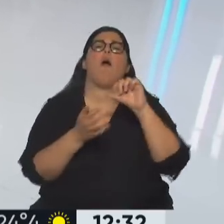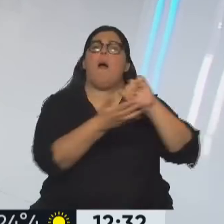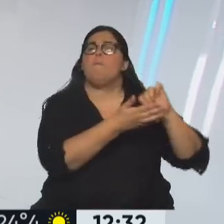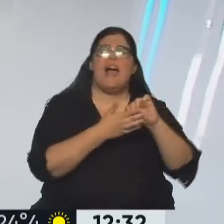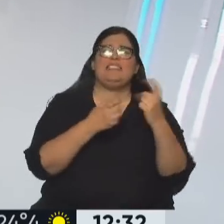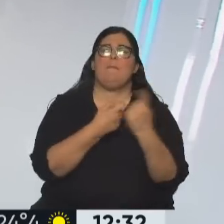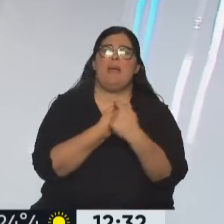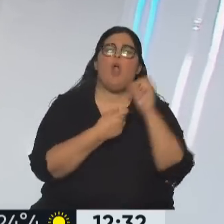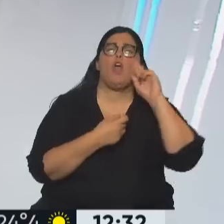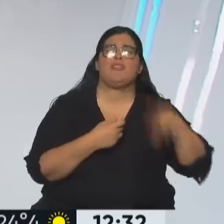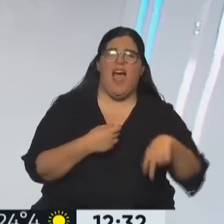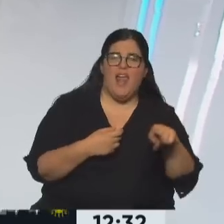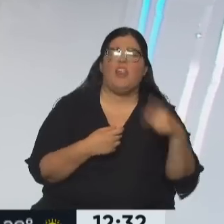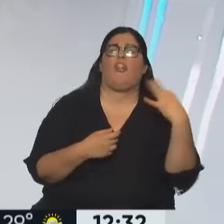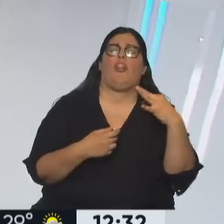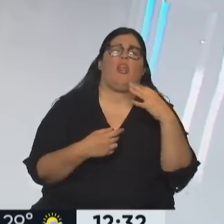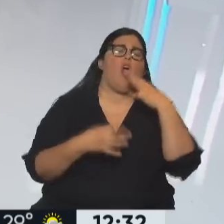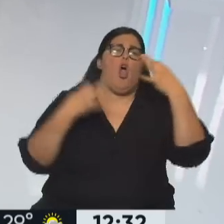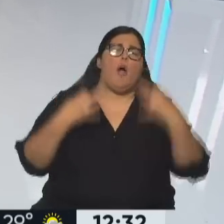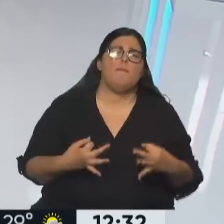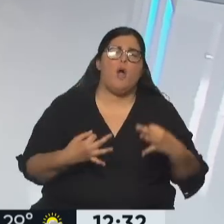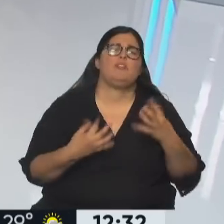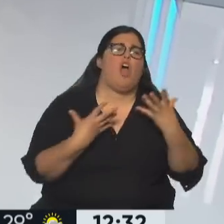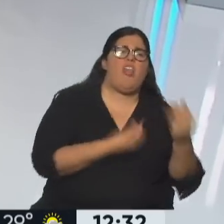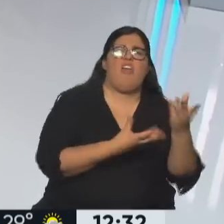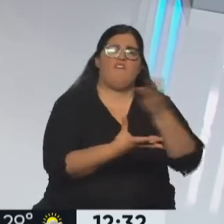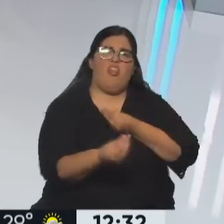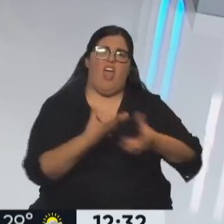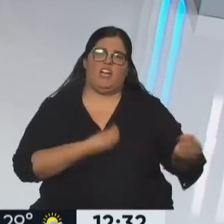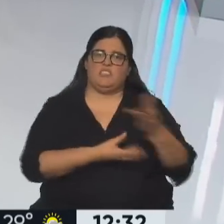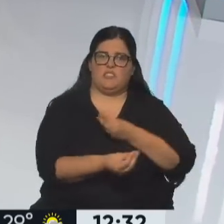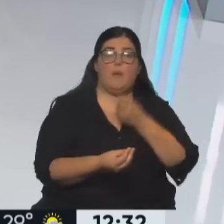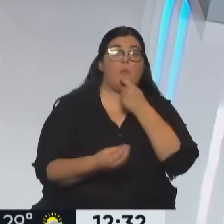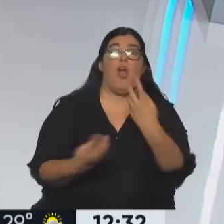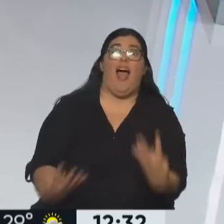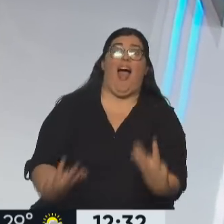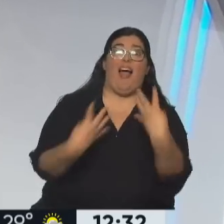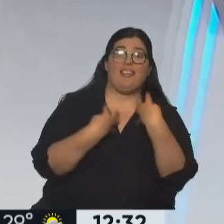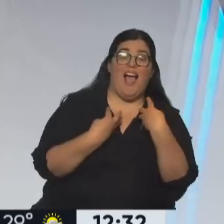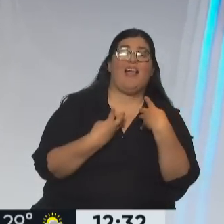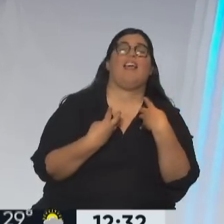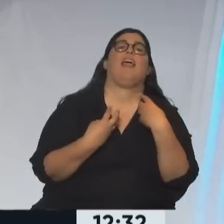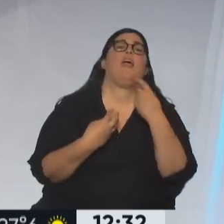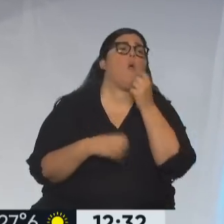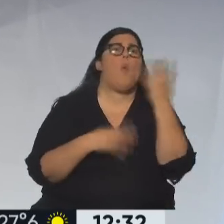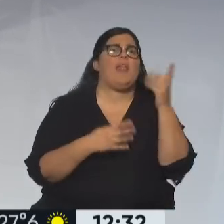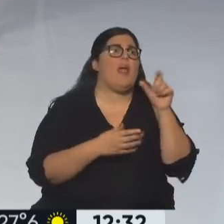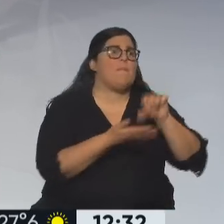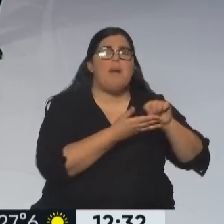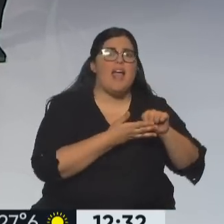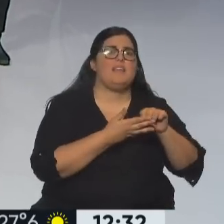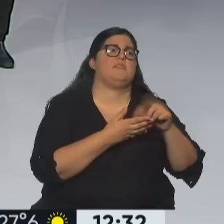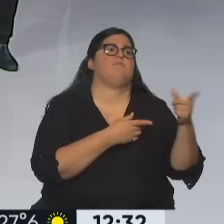se comprometen a defenderse los unos a los otros en caso de un ataque armado a cualquiera de las